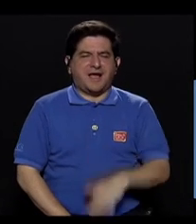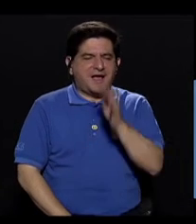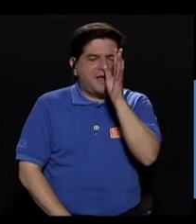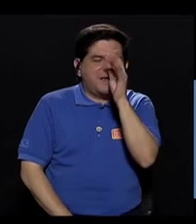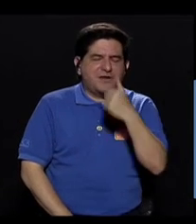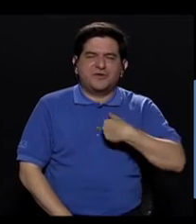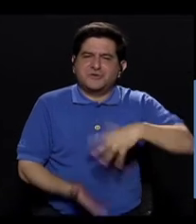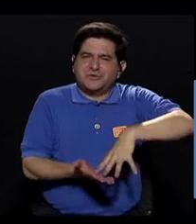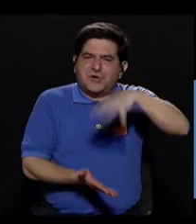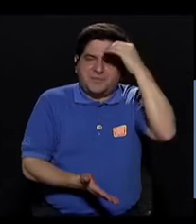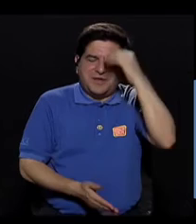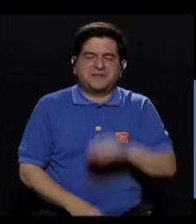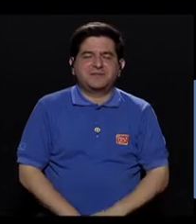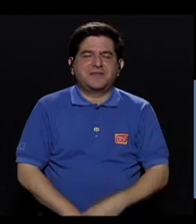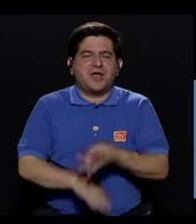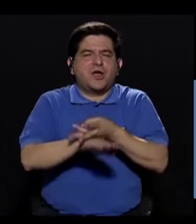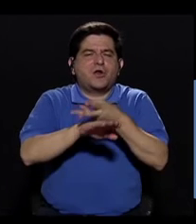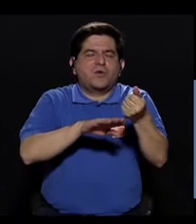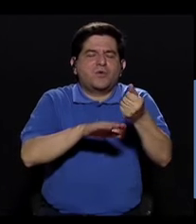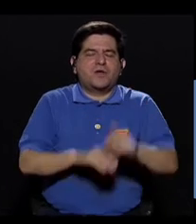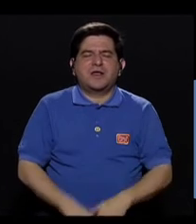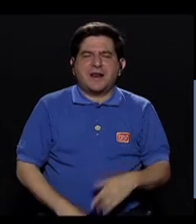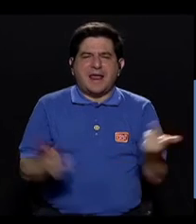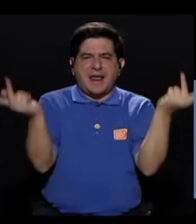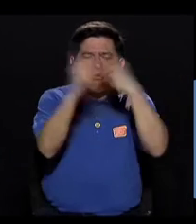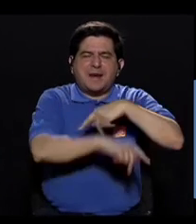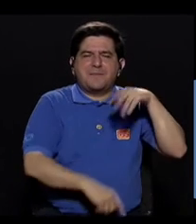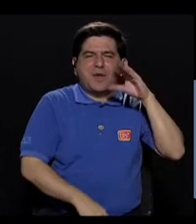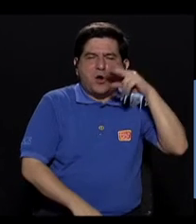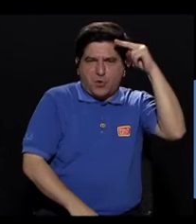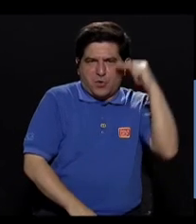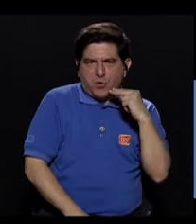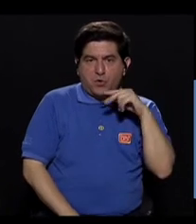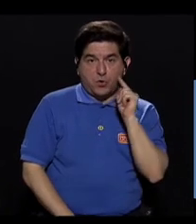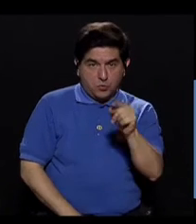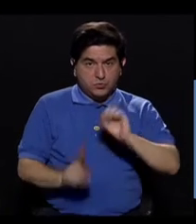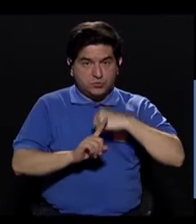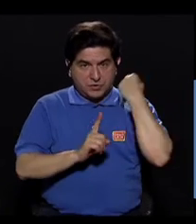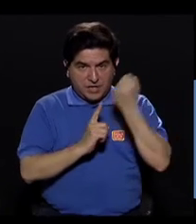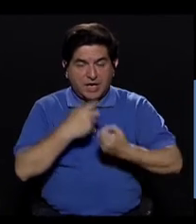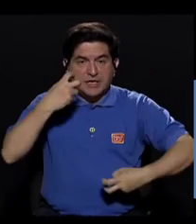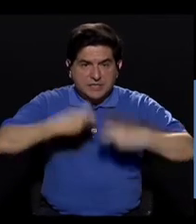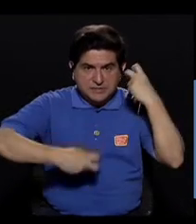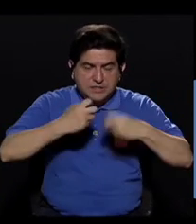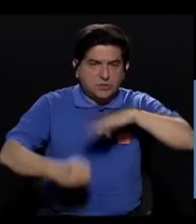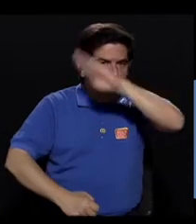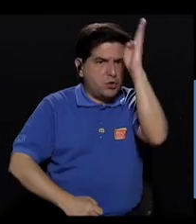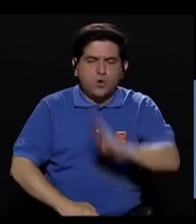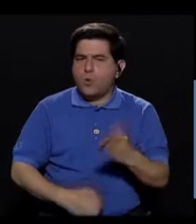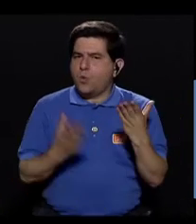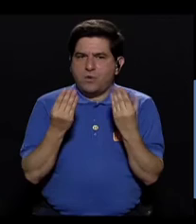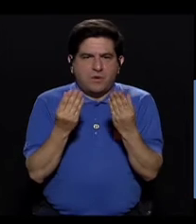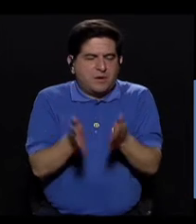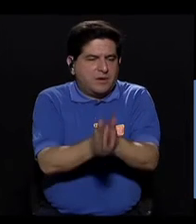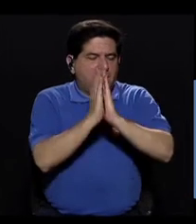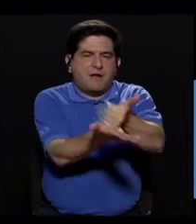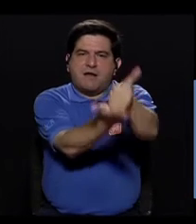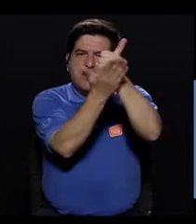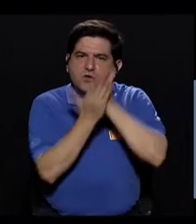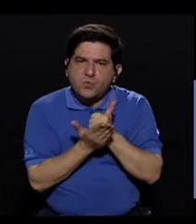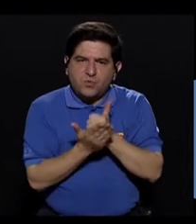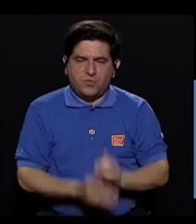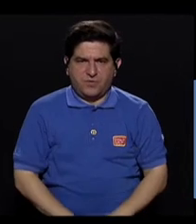en dificultades, jamás tengas miedo de pedir ayuda. No hay absolutamente nada de lo que avergonzarse. La única